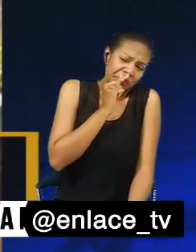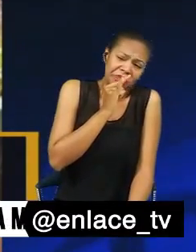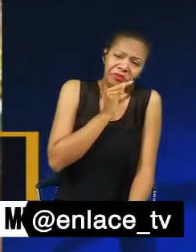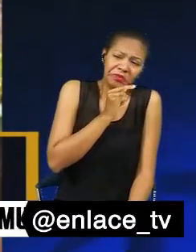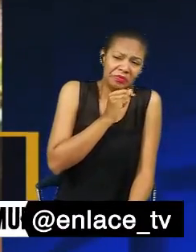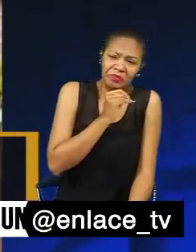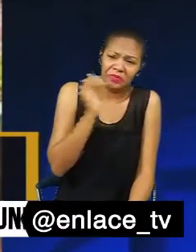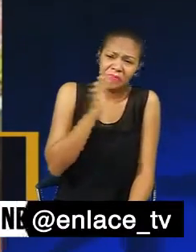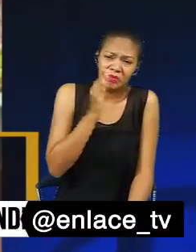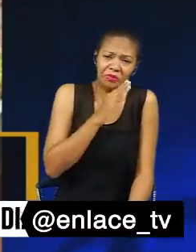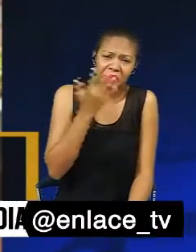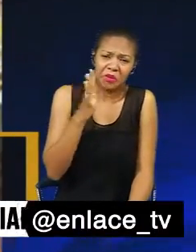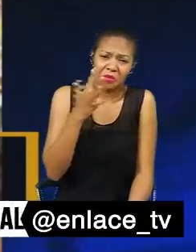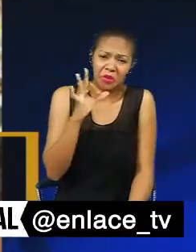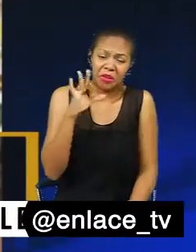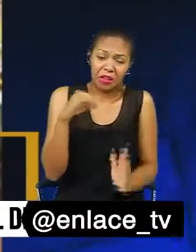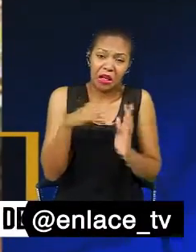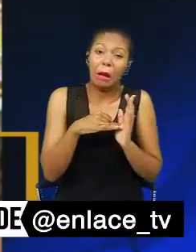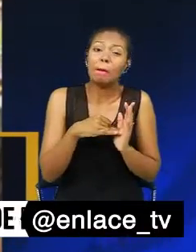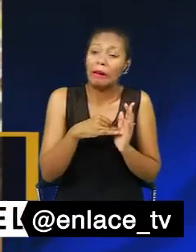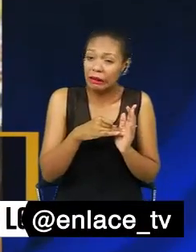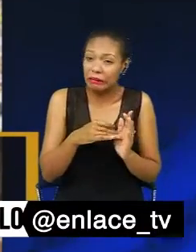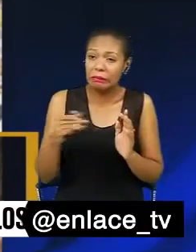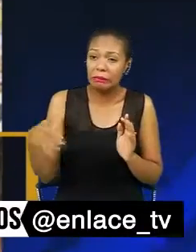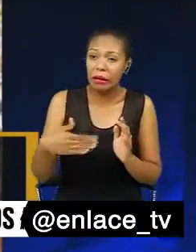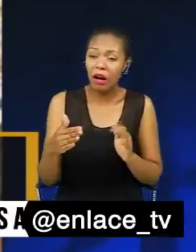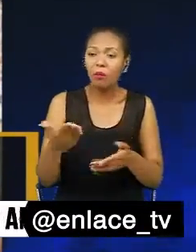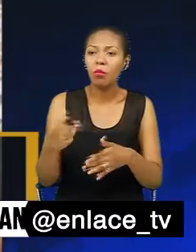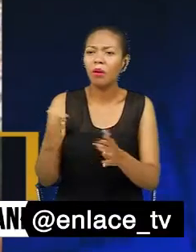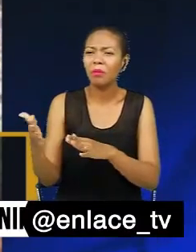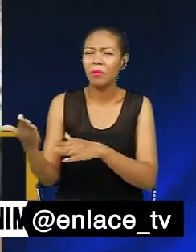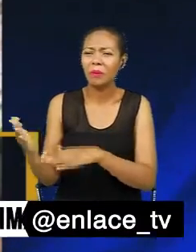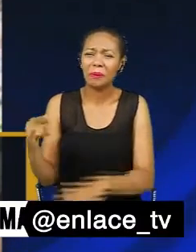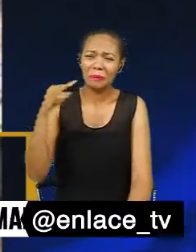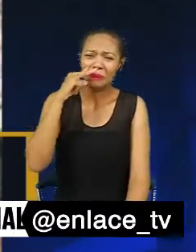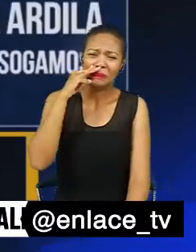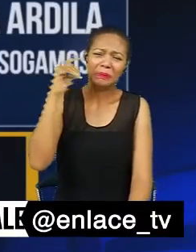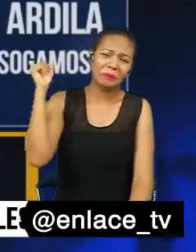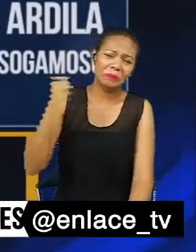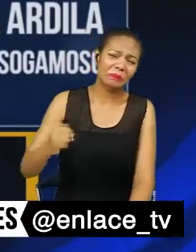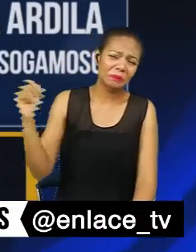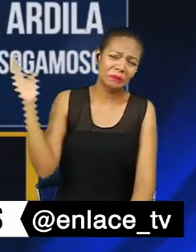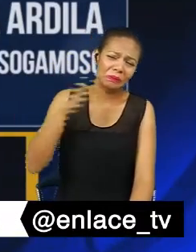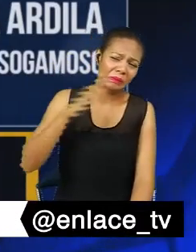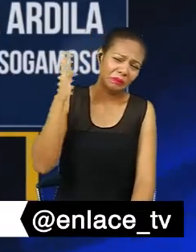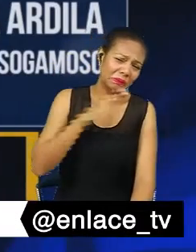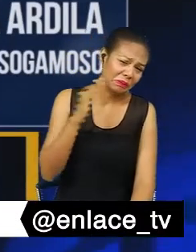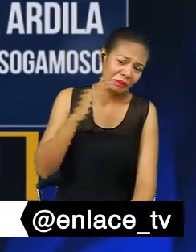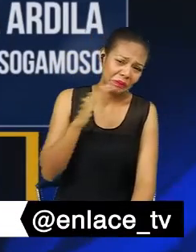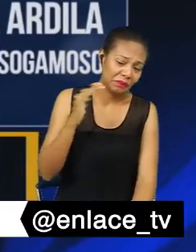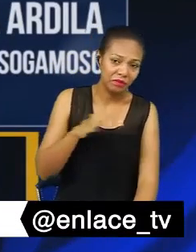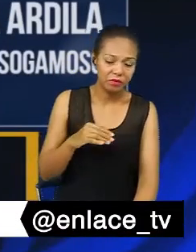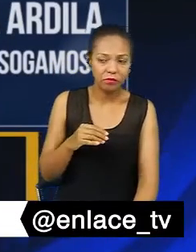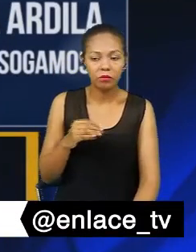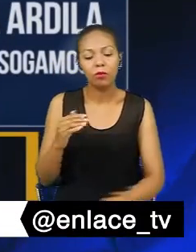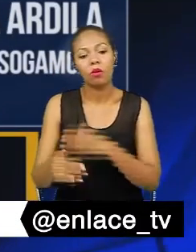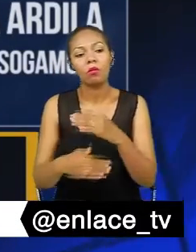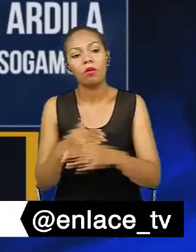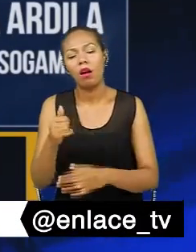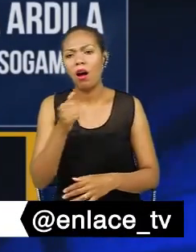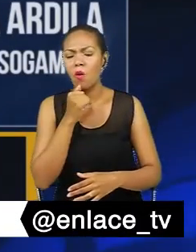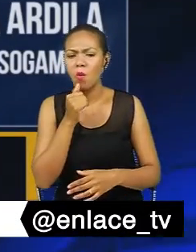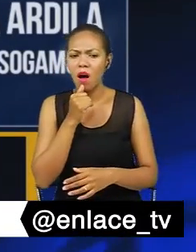que han muerto en esta fuente de agua. Creen líderes de la zona que sea por contaminación. Las aguas comenzaron a ponerse